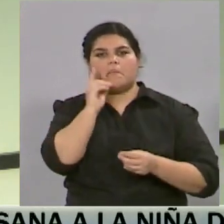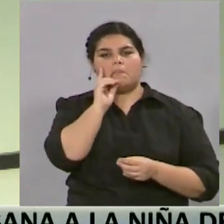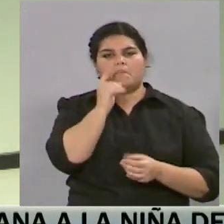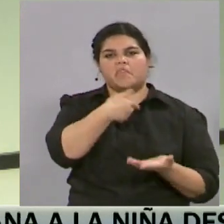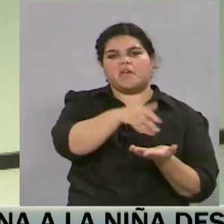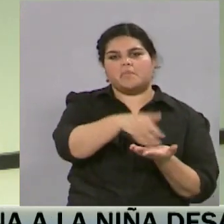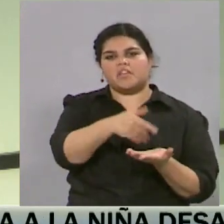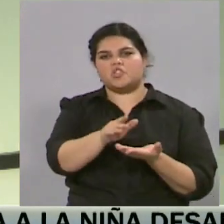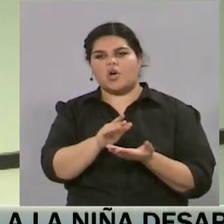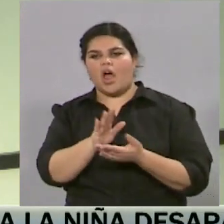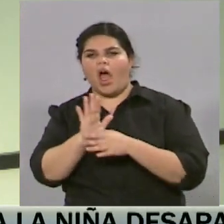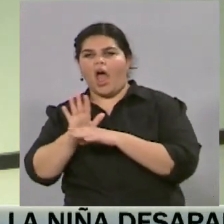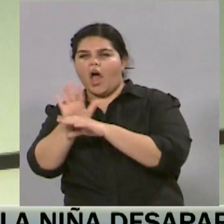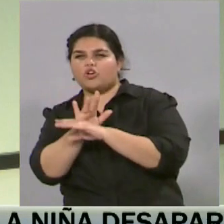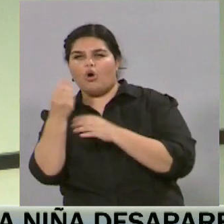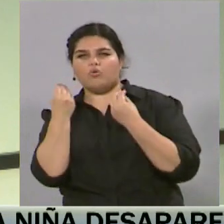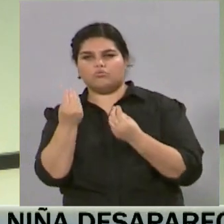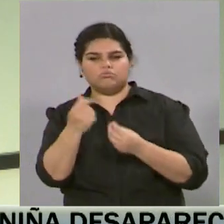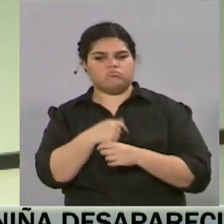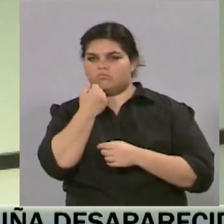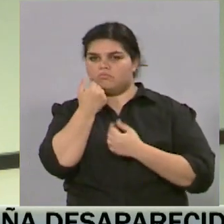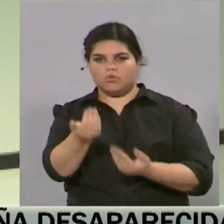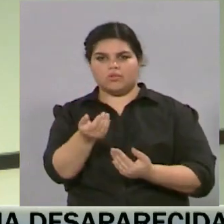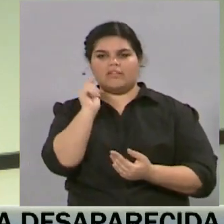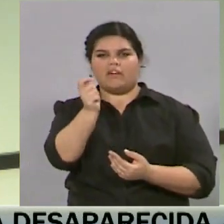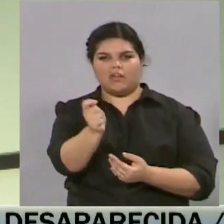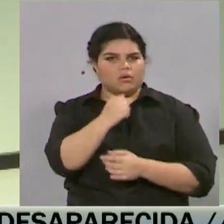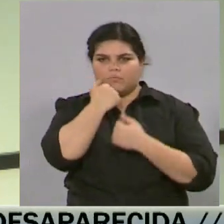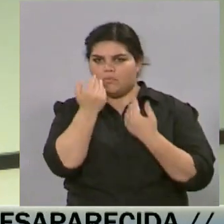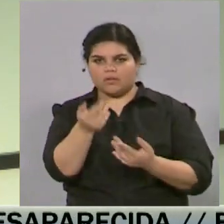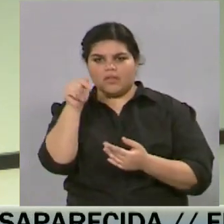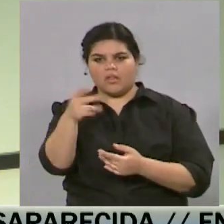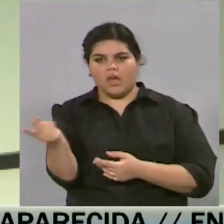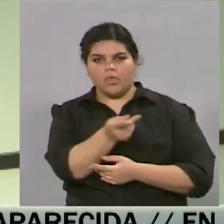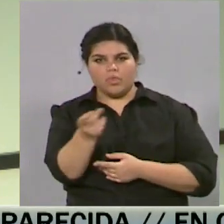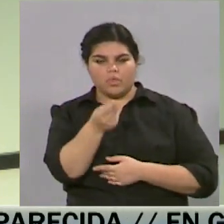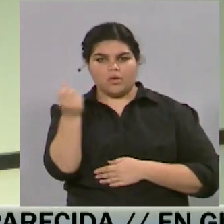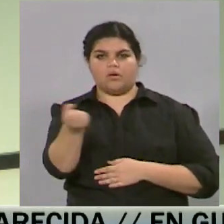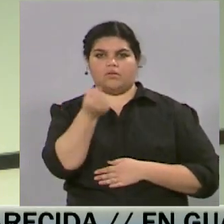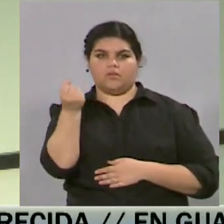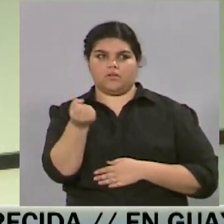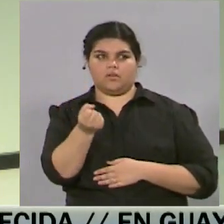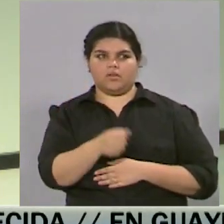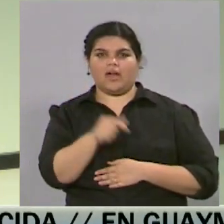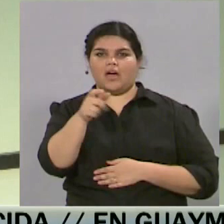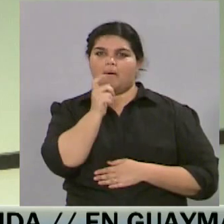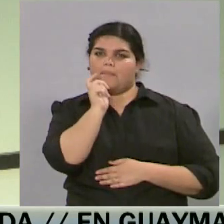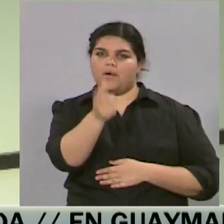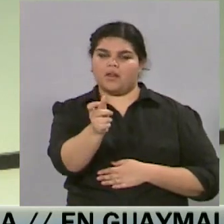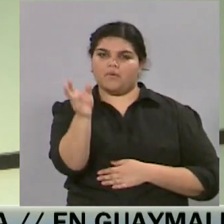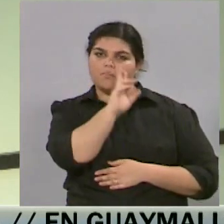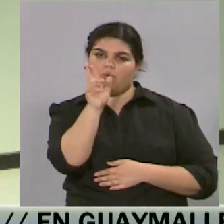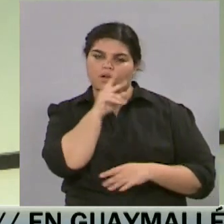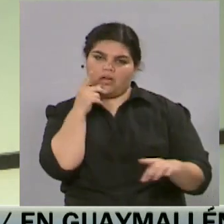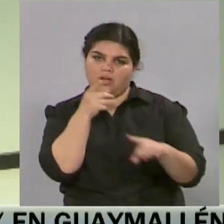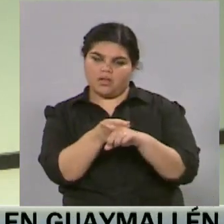más allá de a quién se dirija, porque acá estamos planteando puntualmente los términos hacia las mujeres, la discriminación hacia